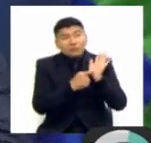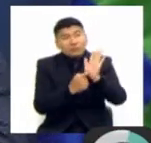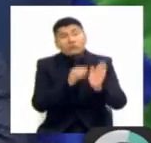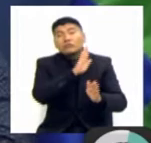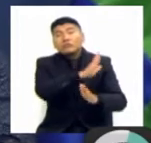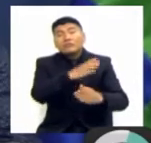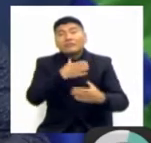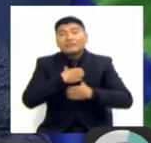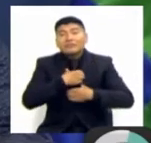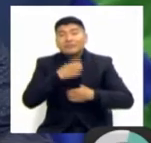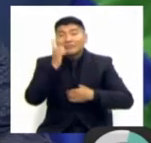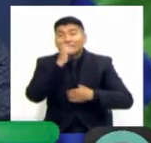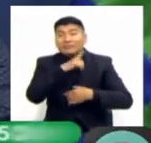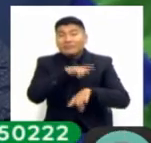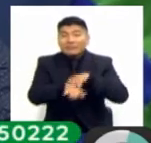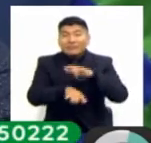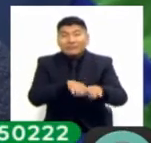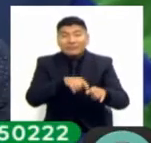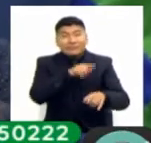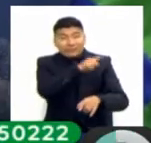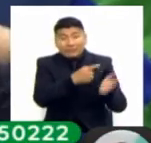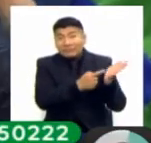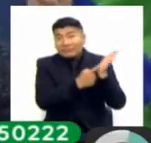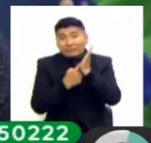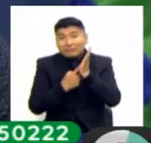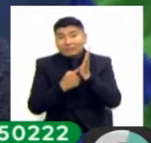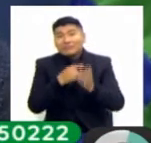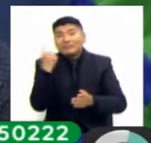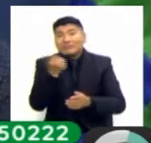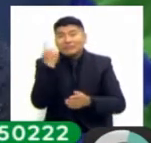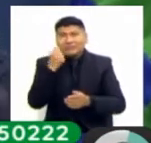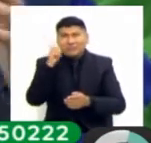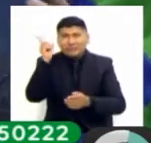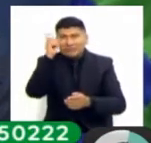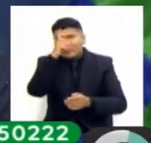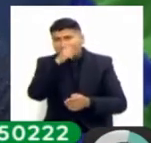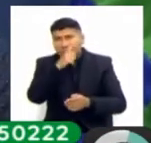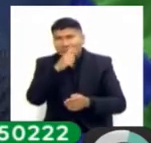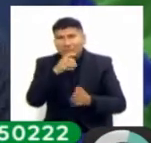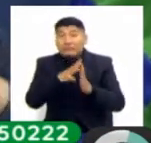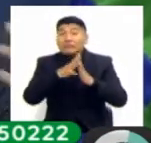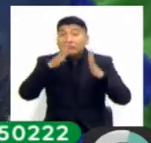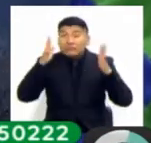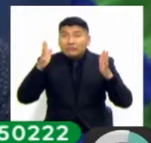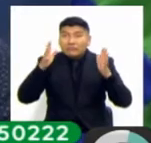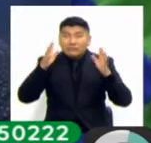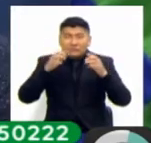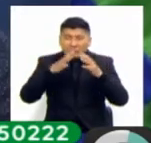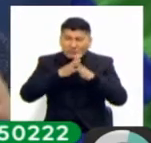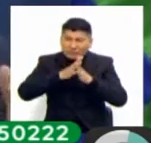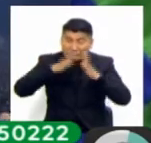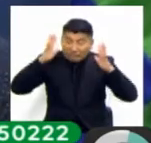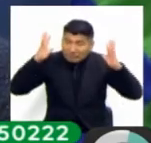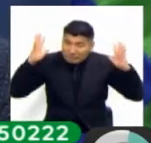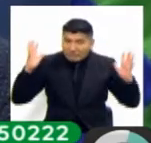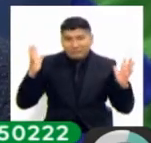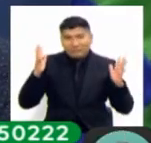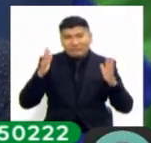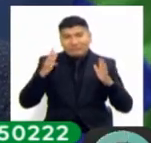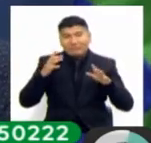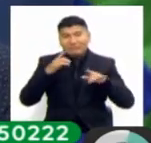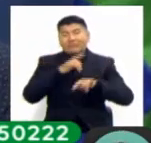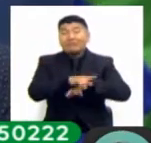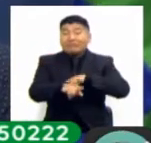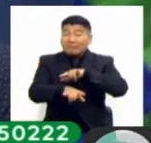denuncias de fraude y a pesar de ello han usado términos siempre hiperbólicos como el gigantesco, el enorme, la